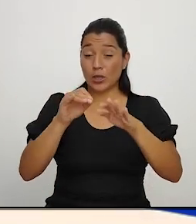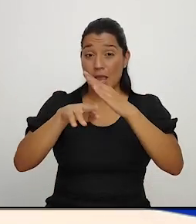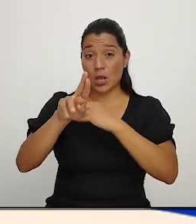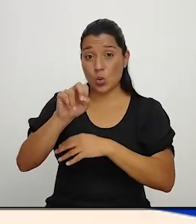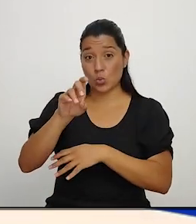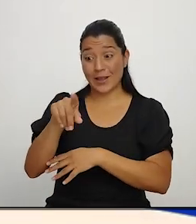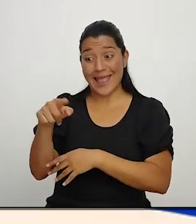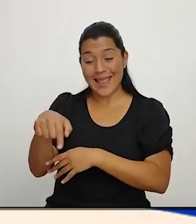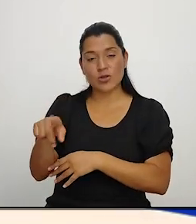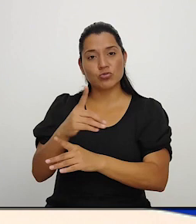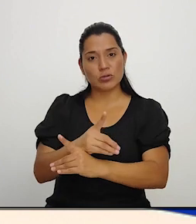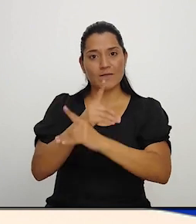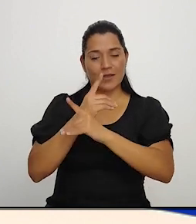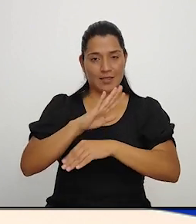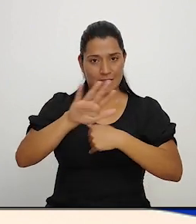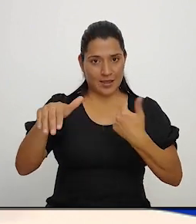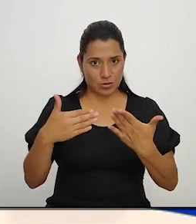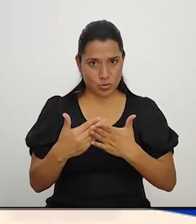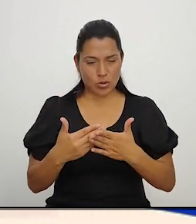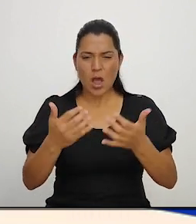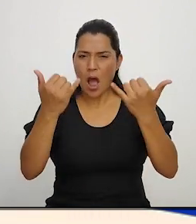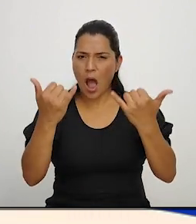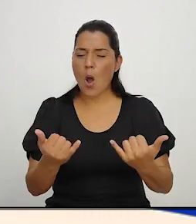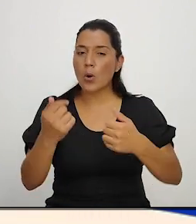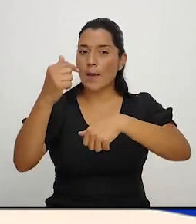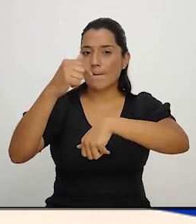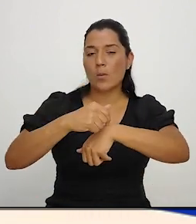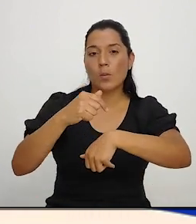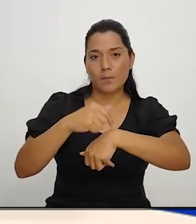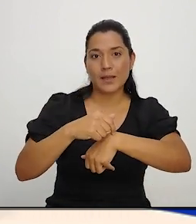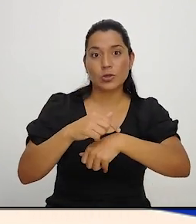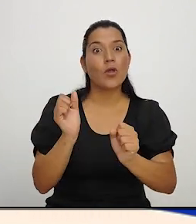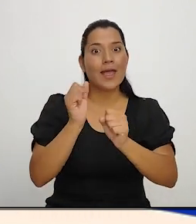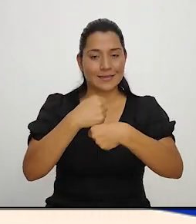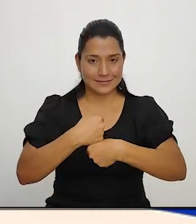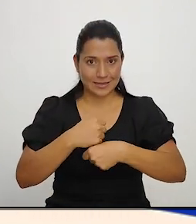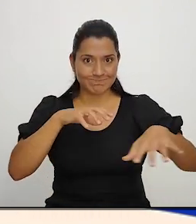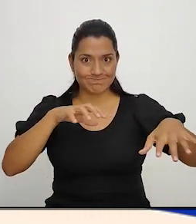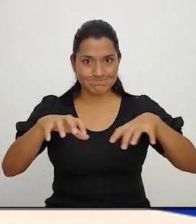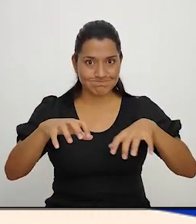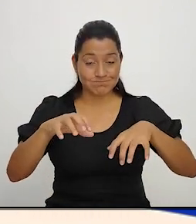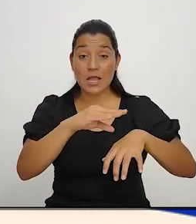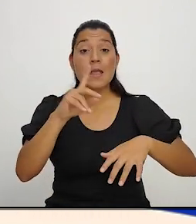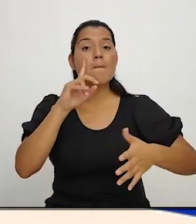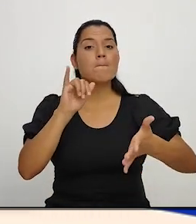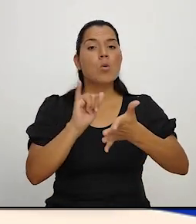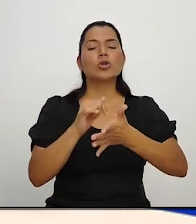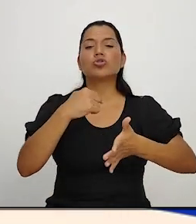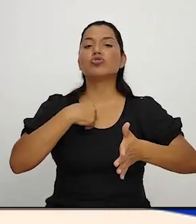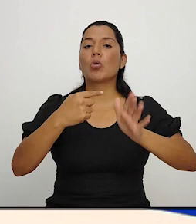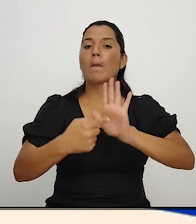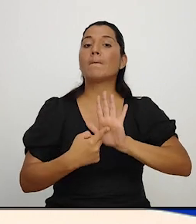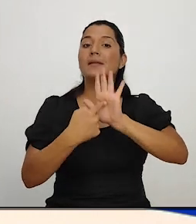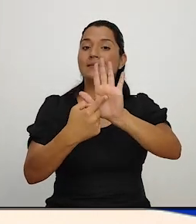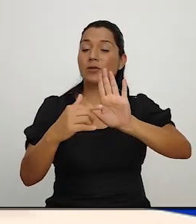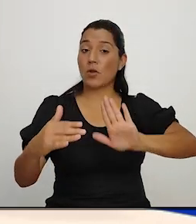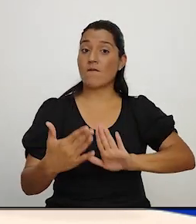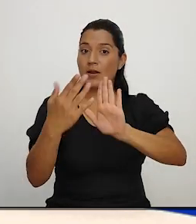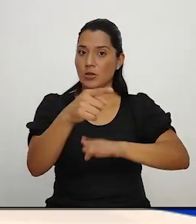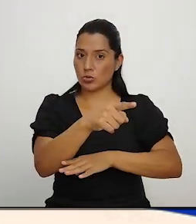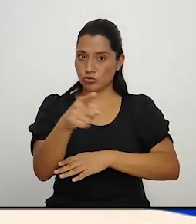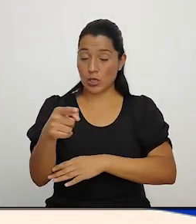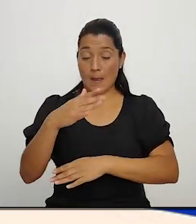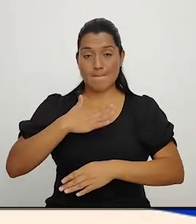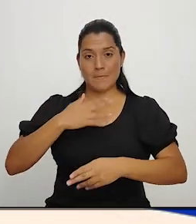a todos es tiempo de hacer Y por esa razón me presento ante ustedes soy